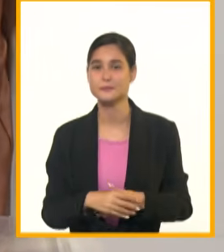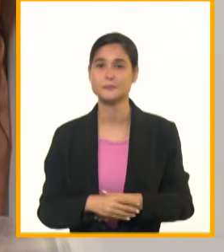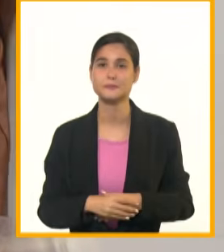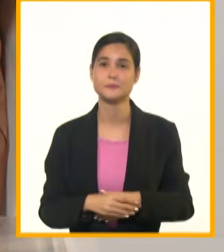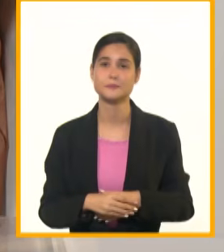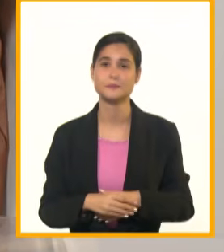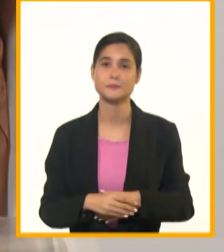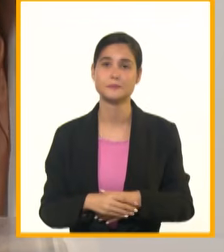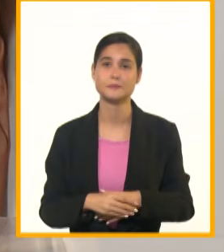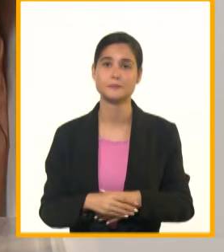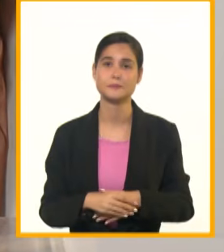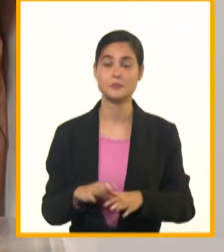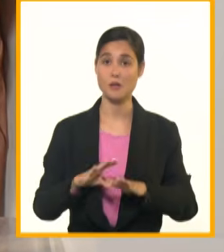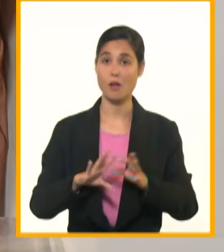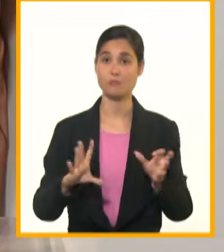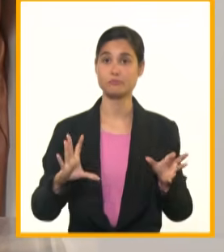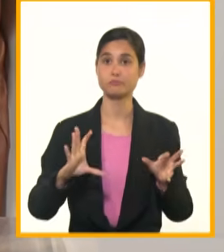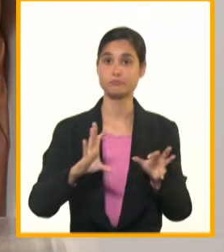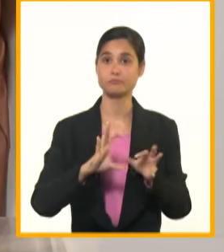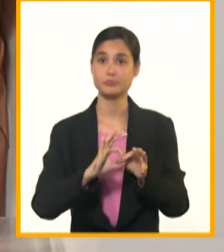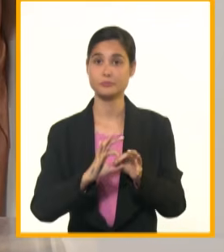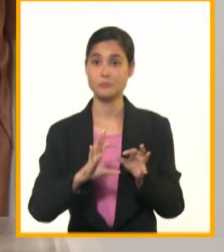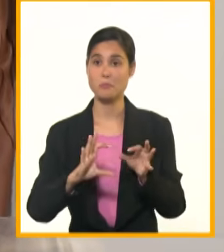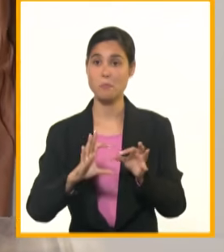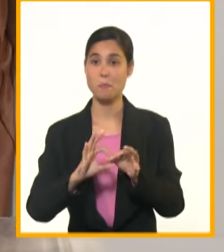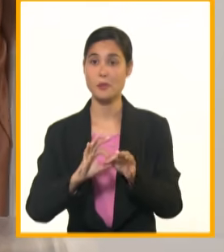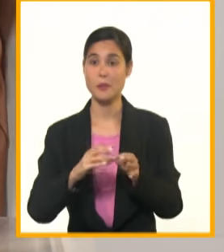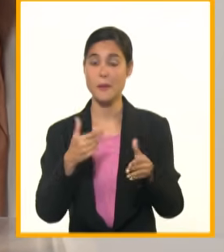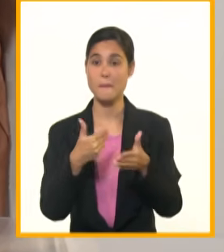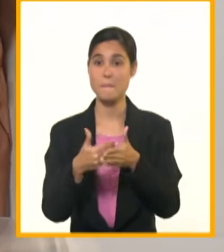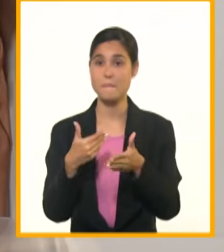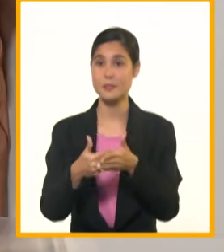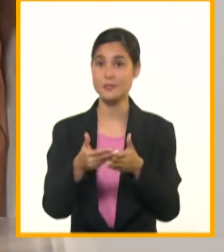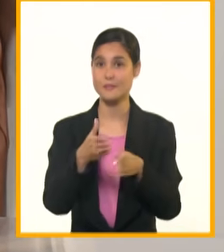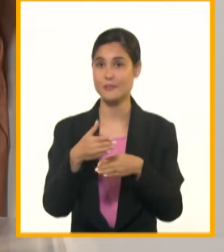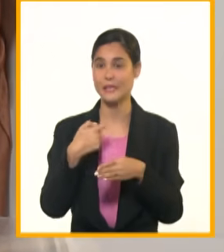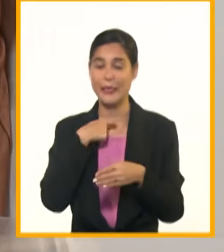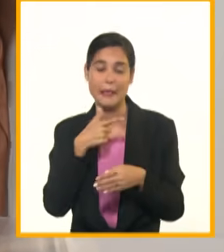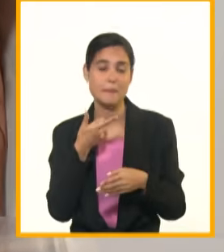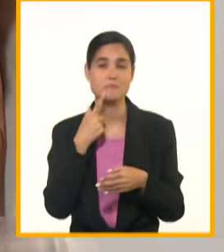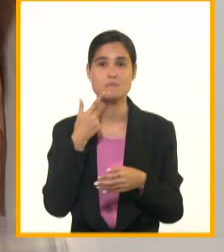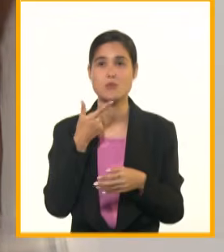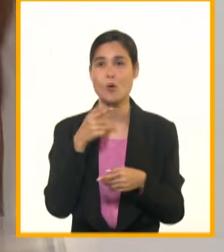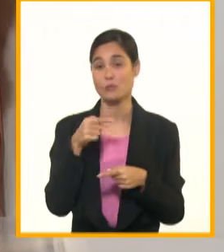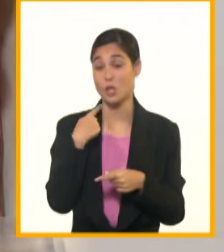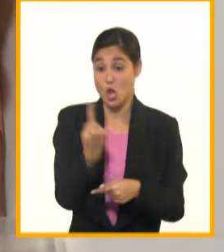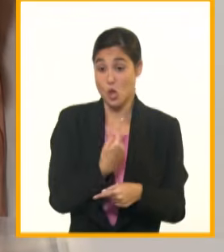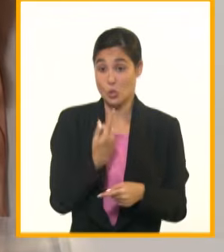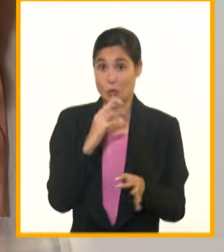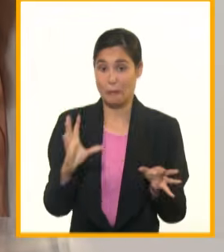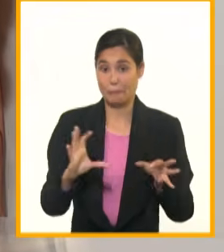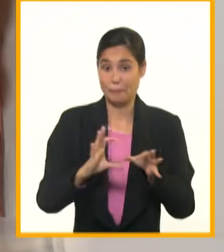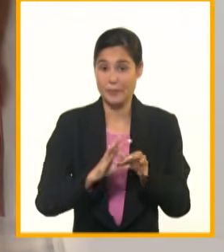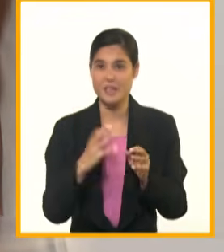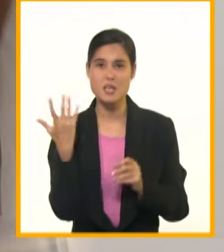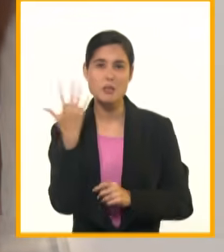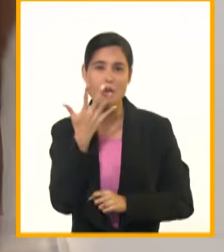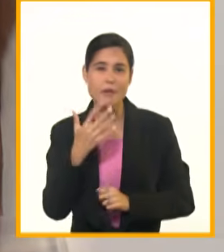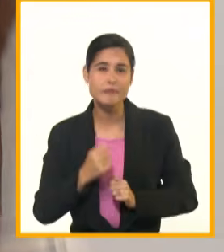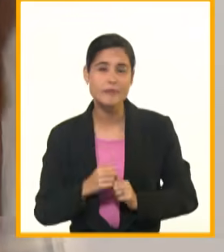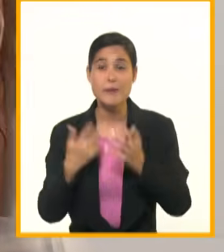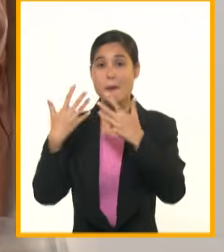logrado encadenamientos, por ejemplo, con el lácteo. Hoy nuestro lácteo, una parte importante de su producción la está